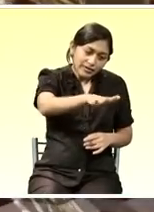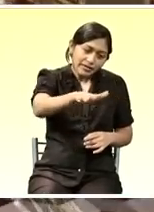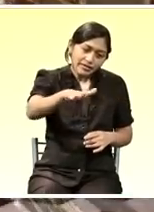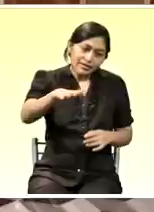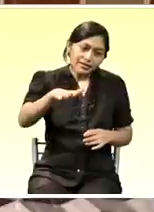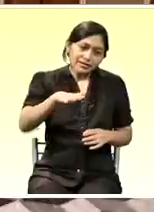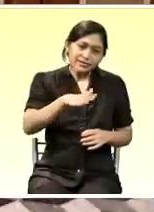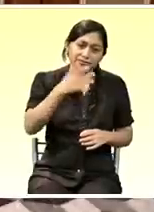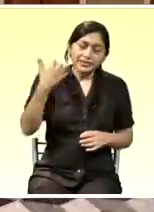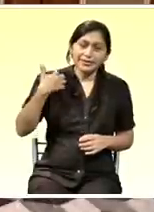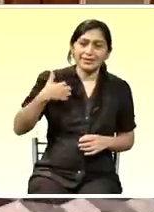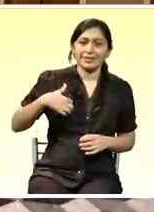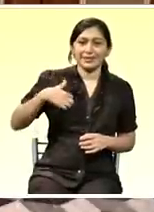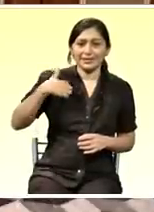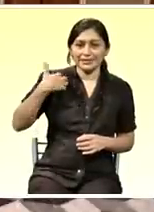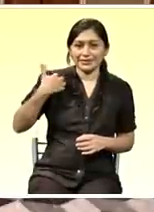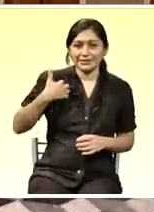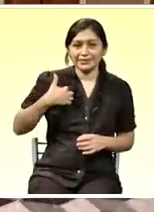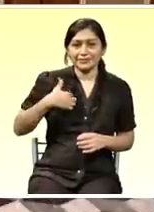pueblo argentino.